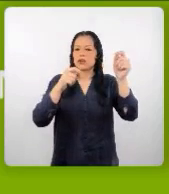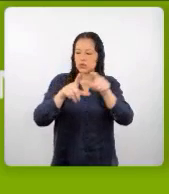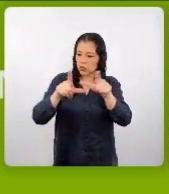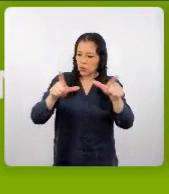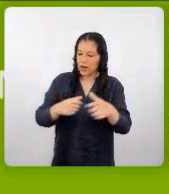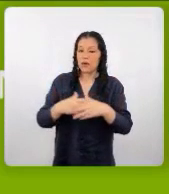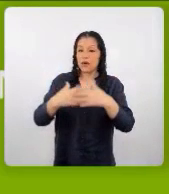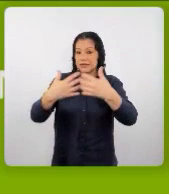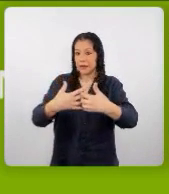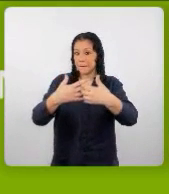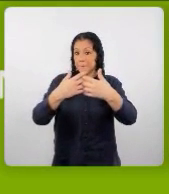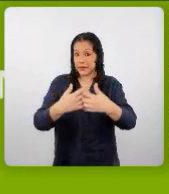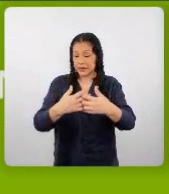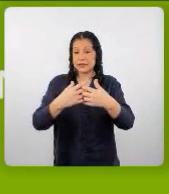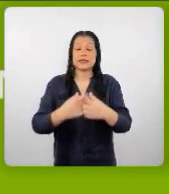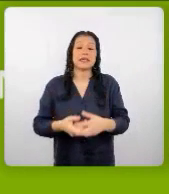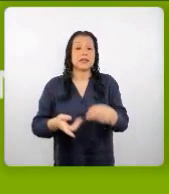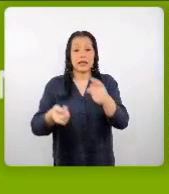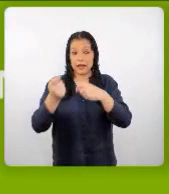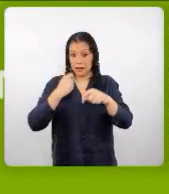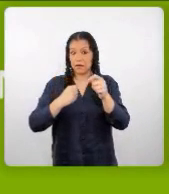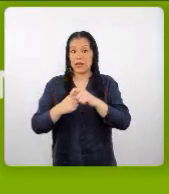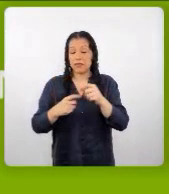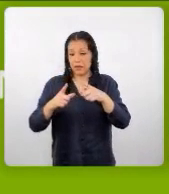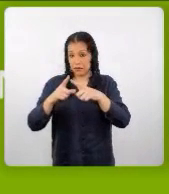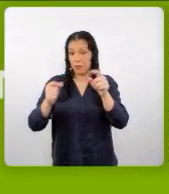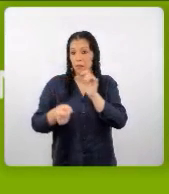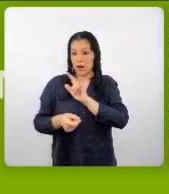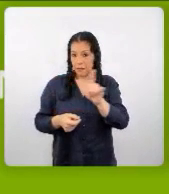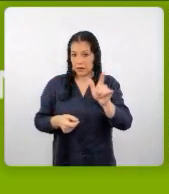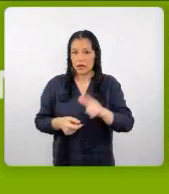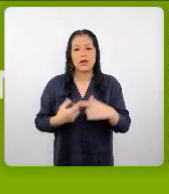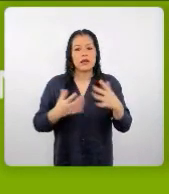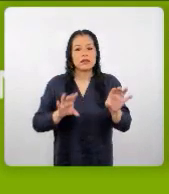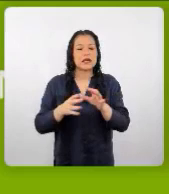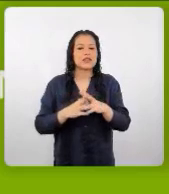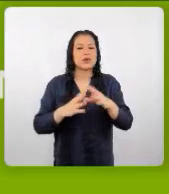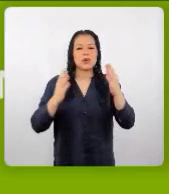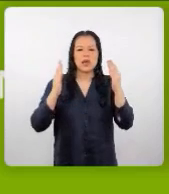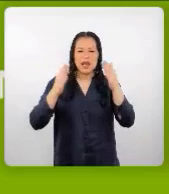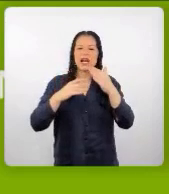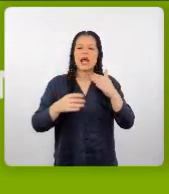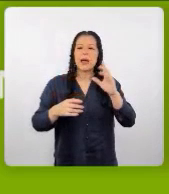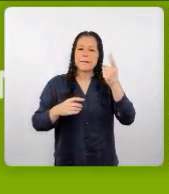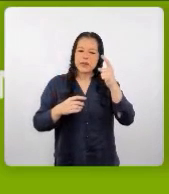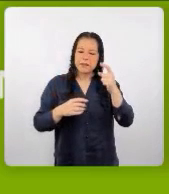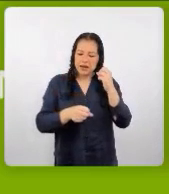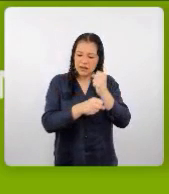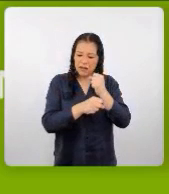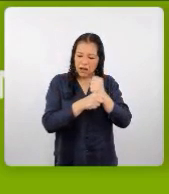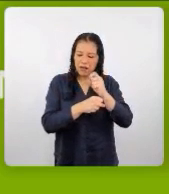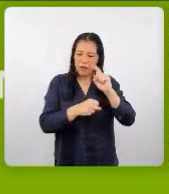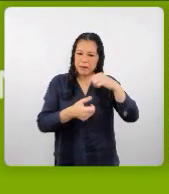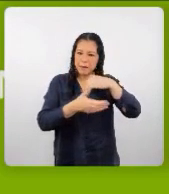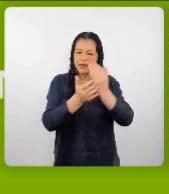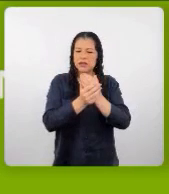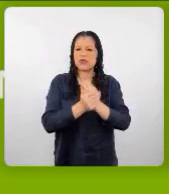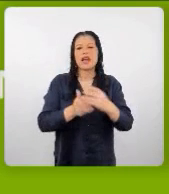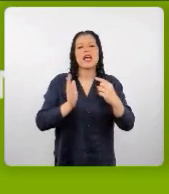agencias de viajes. Entonces, se hizo mucho proceso de familiarización cuando se